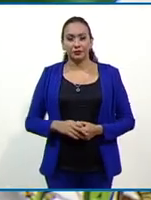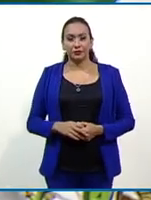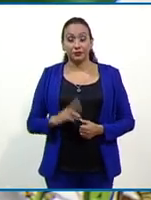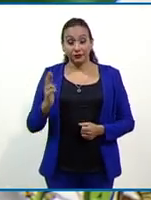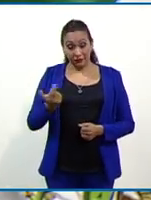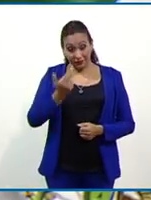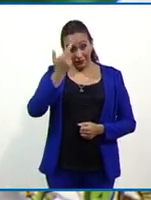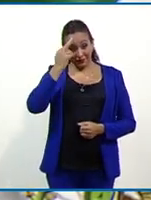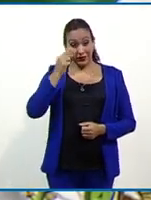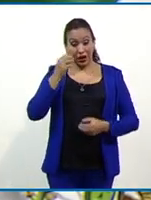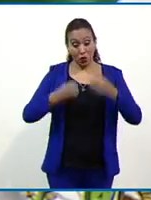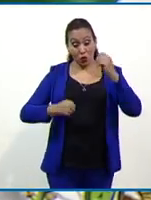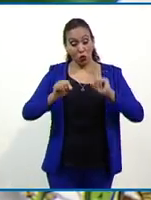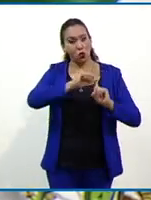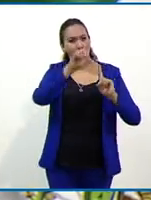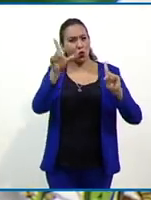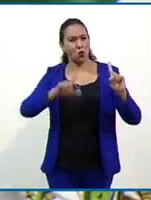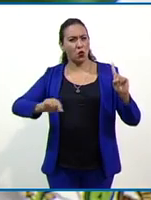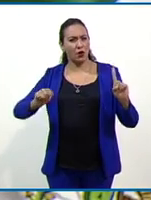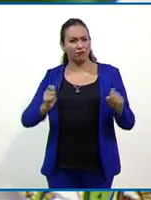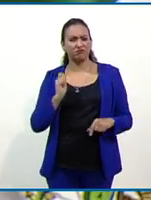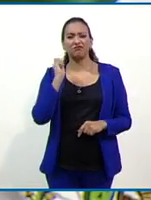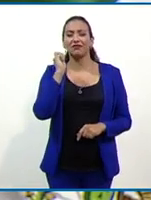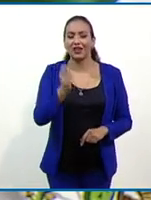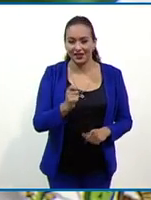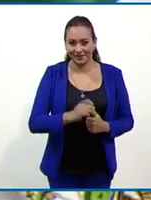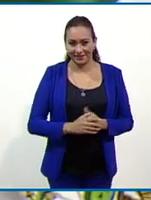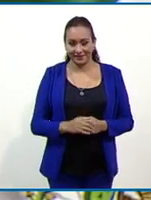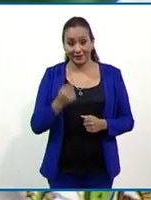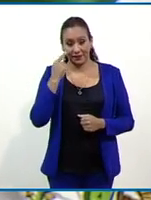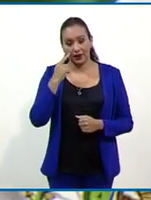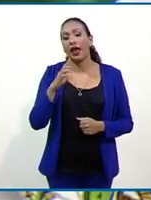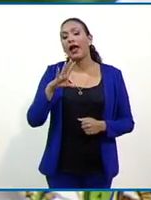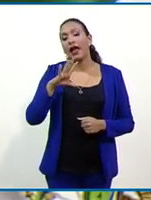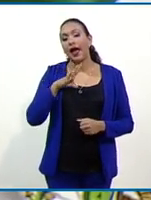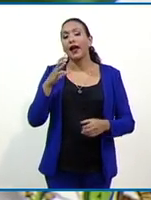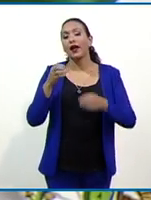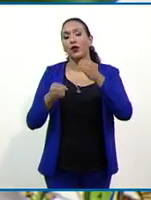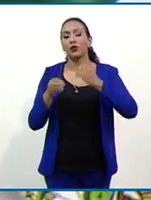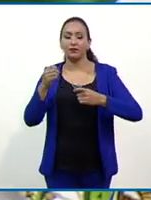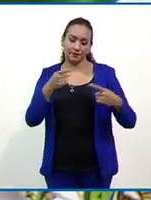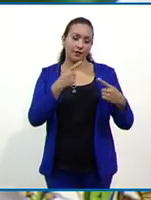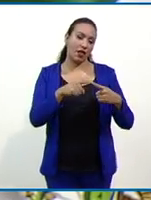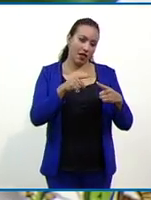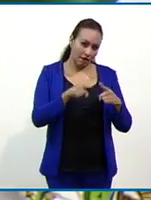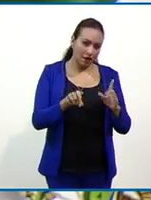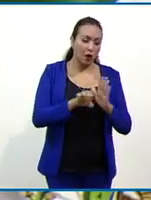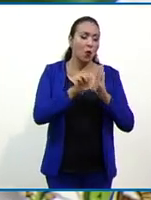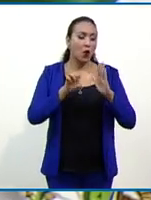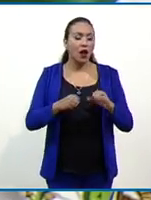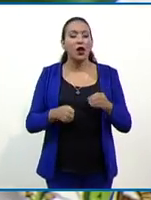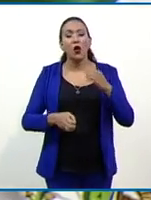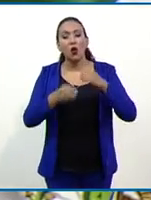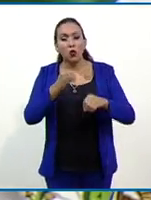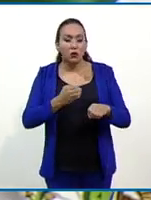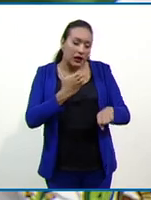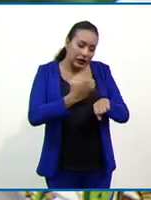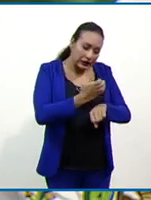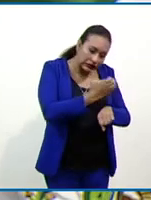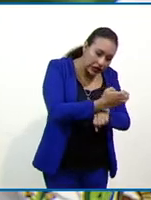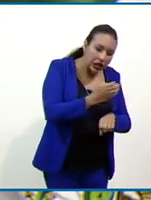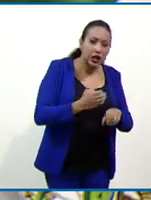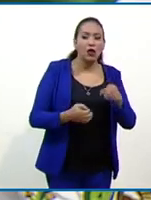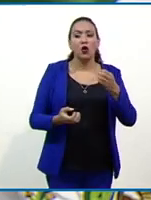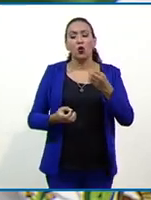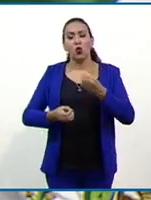Recordemos que la justicia federal es una justicia especialmente importante. No es la justicia que resuelve